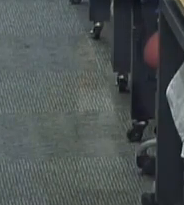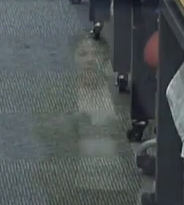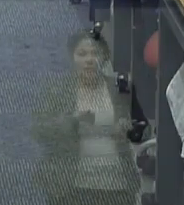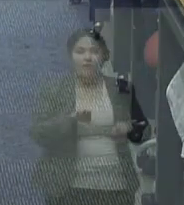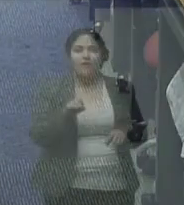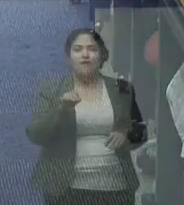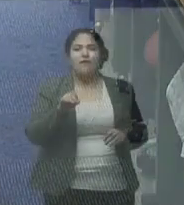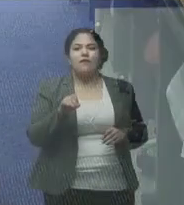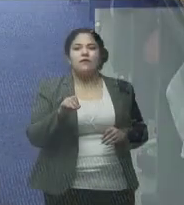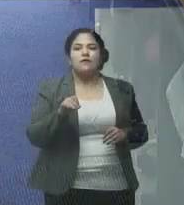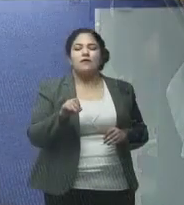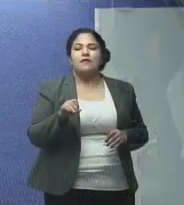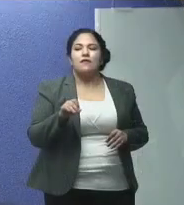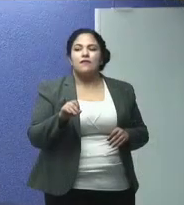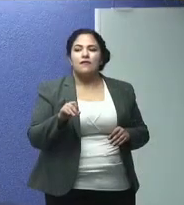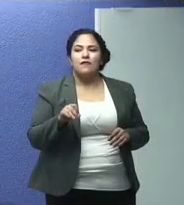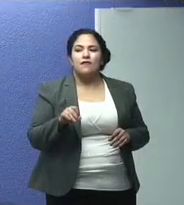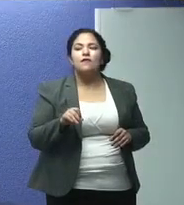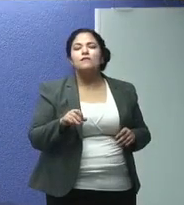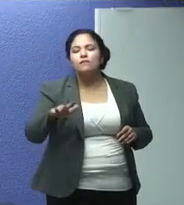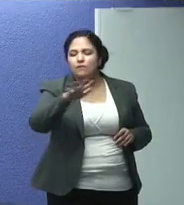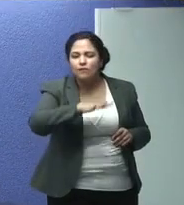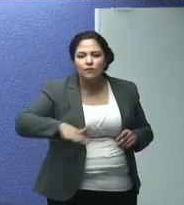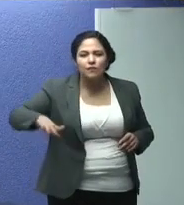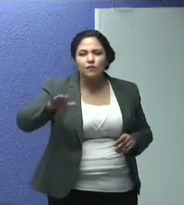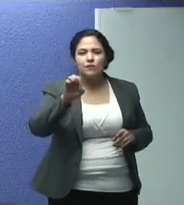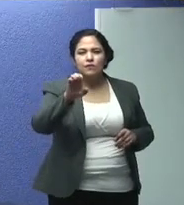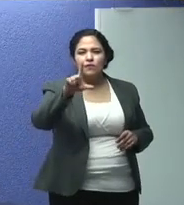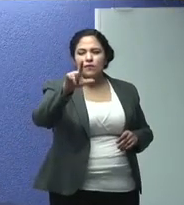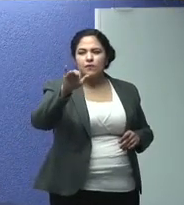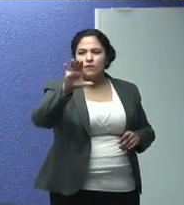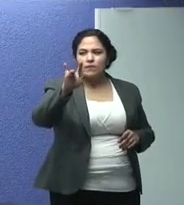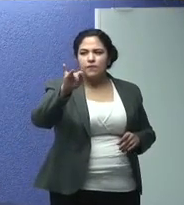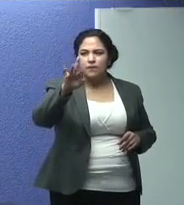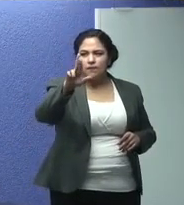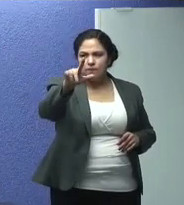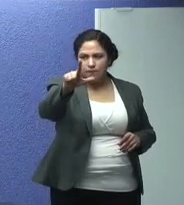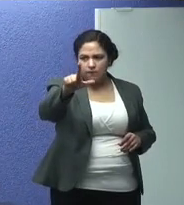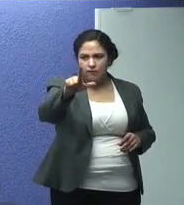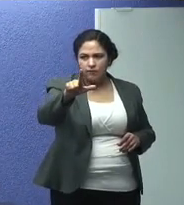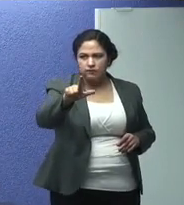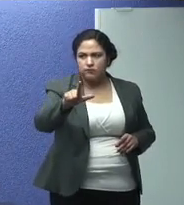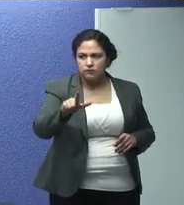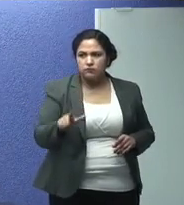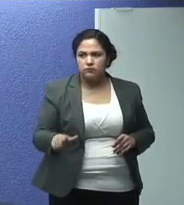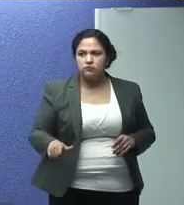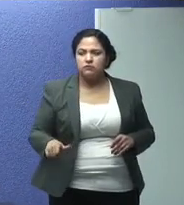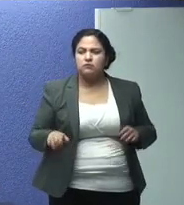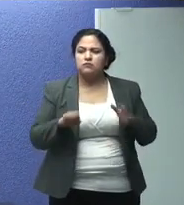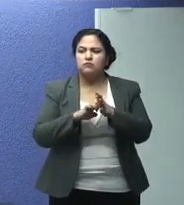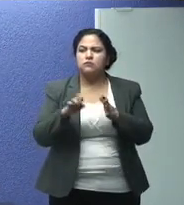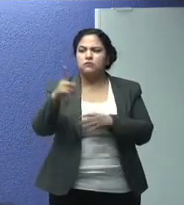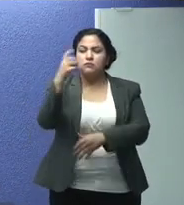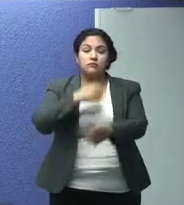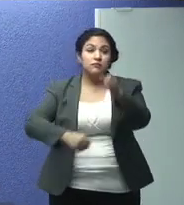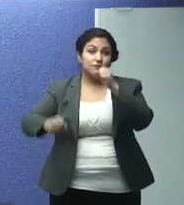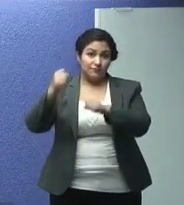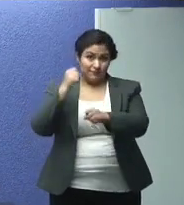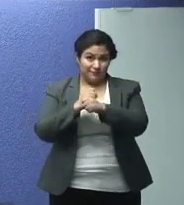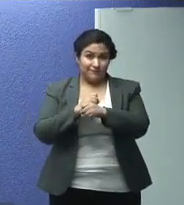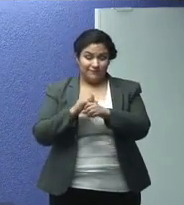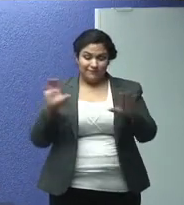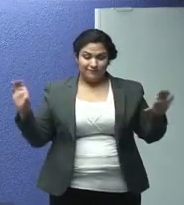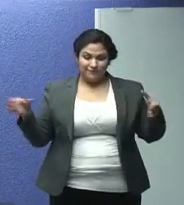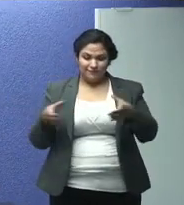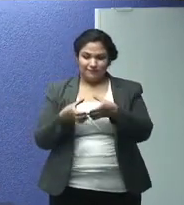que se hablan de muchas cosas malas y también hay que hablar de las cosas buenas. El año pasado el Consejo General